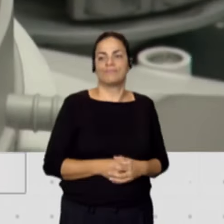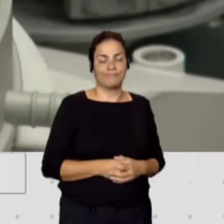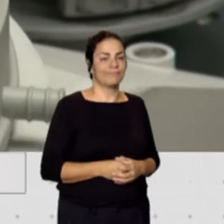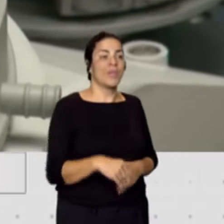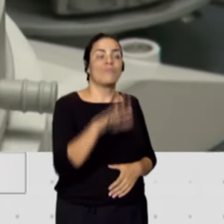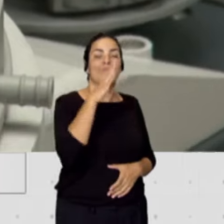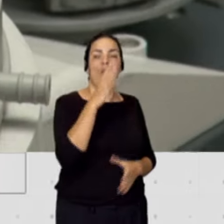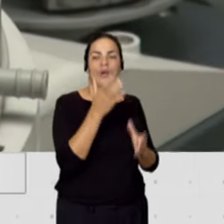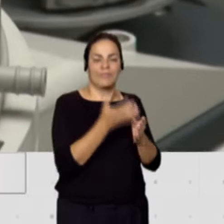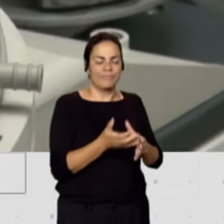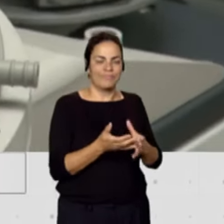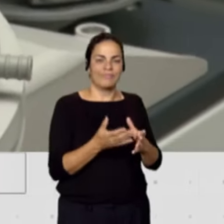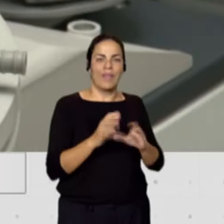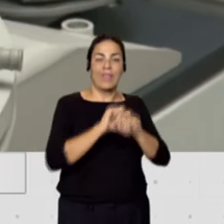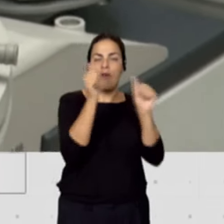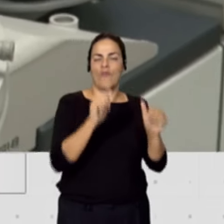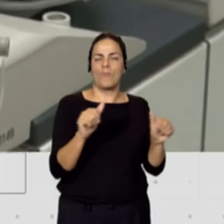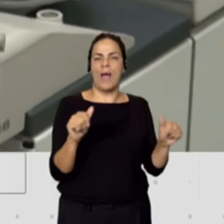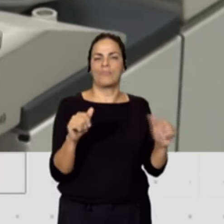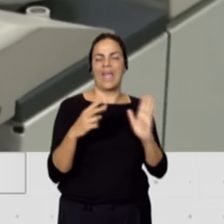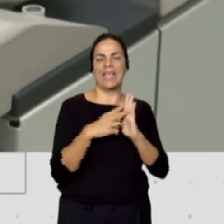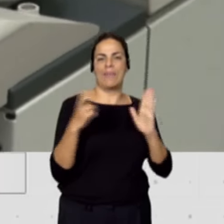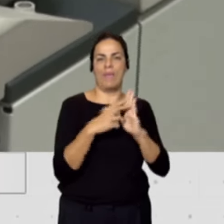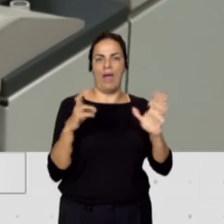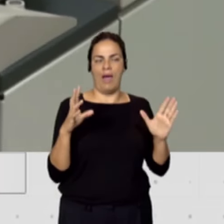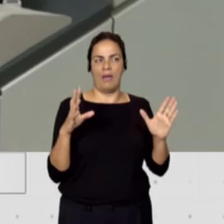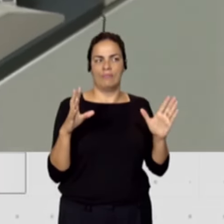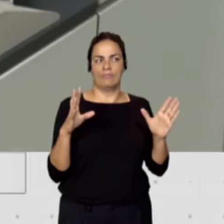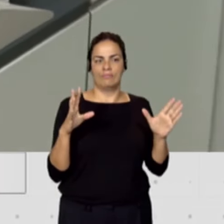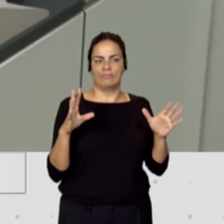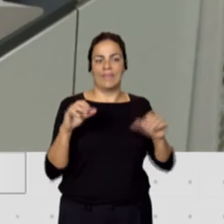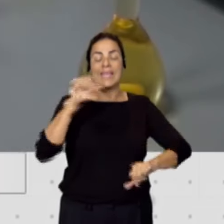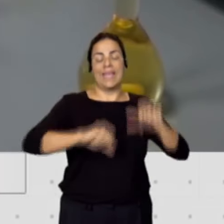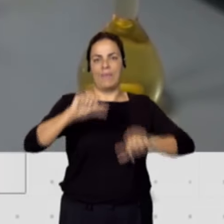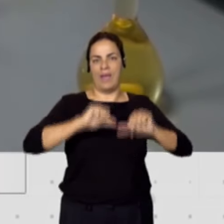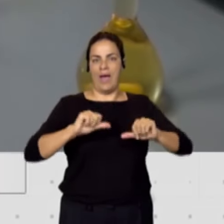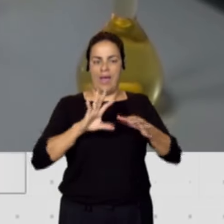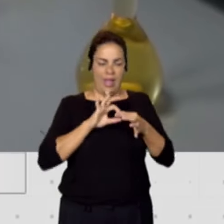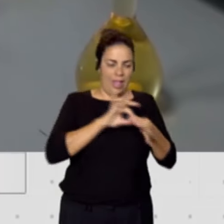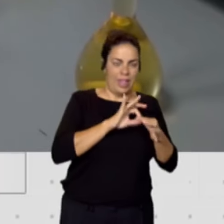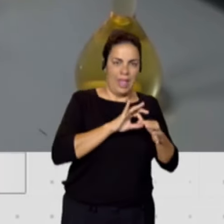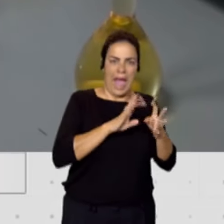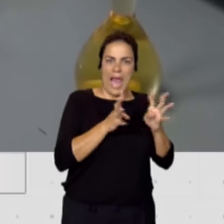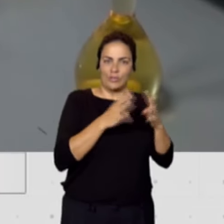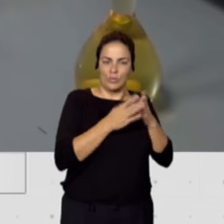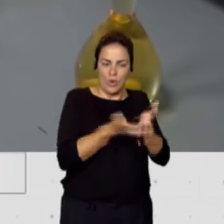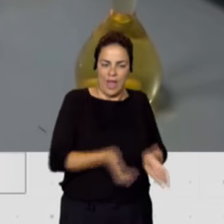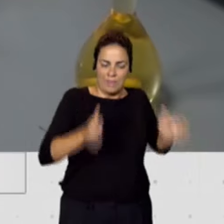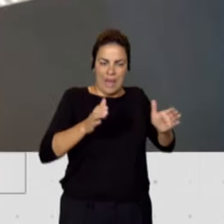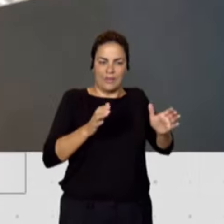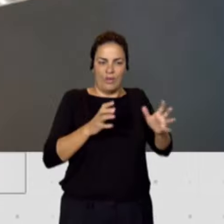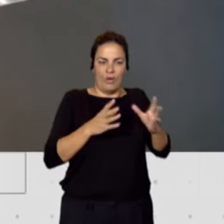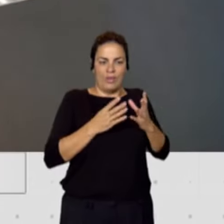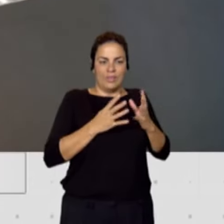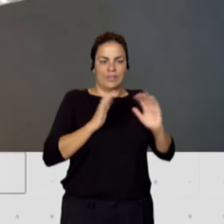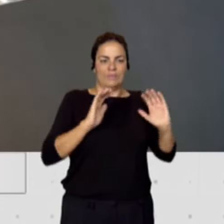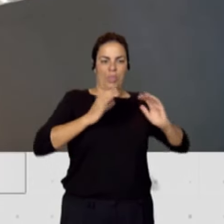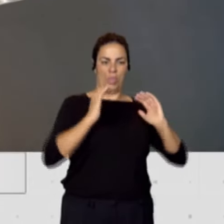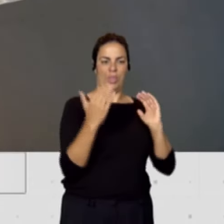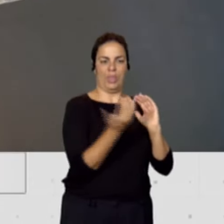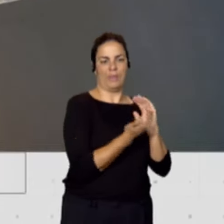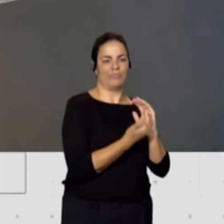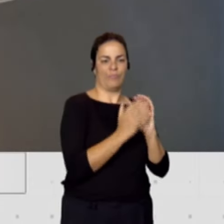químicamente unidos de forma de forma fuerte al a la estructura mérica que tiene que tener el plástico por tanto pues ante